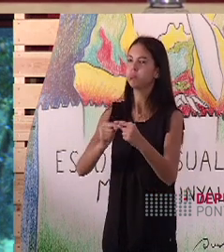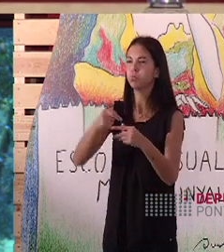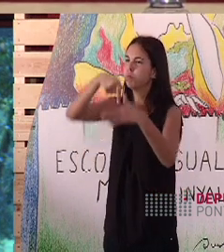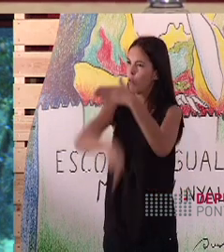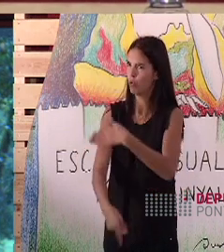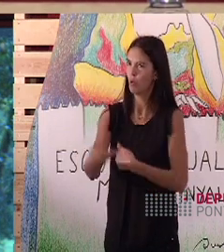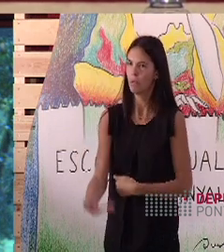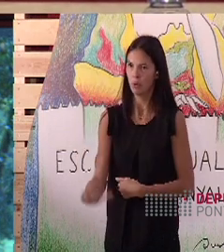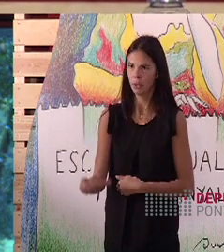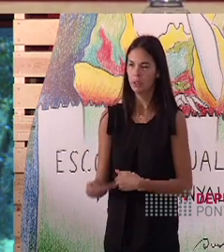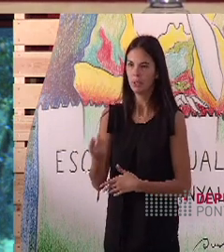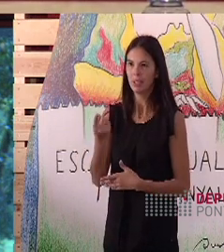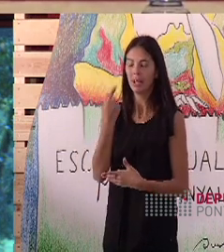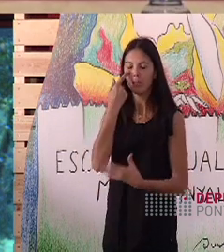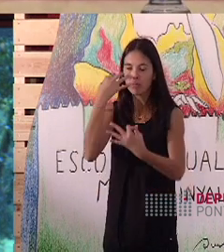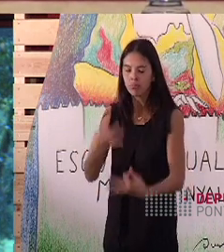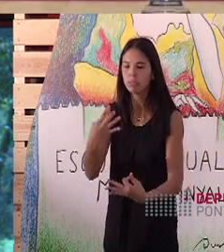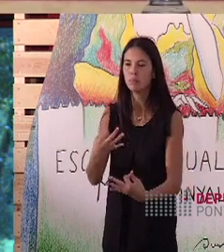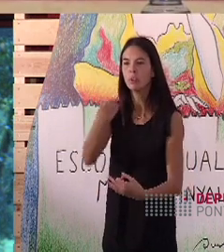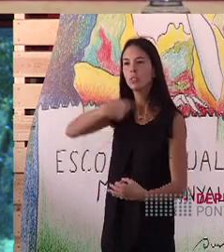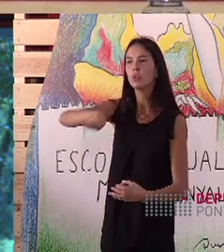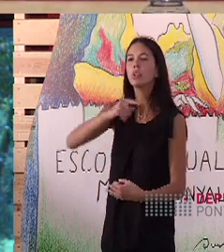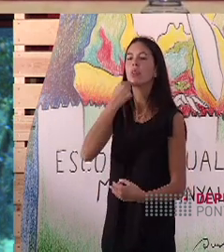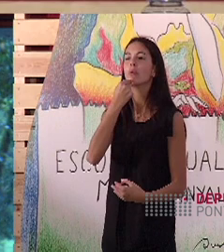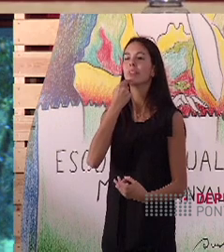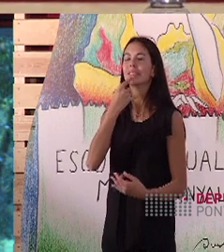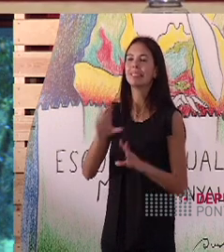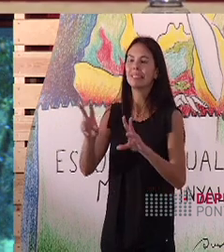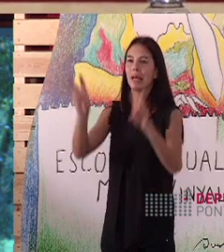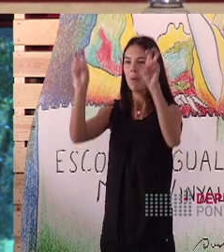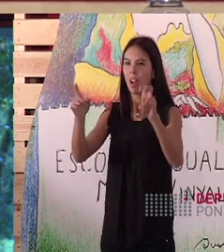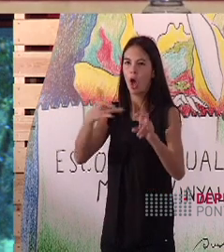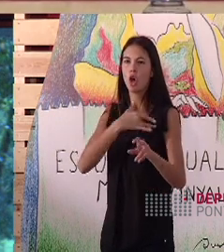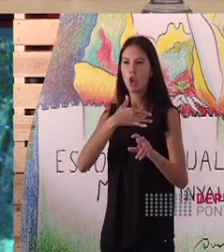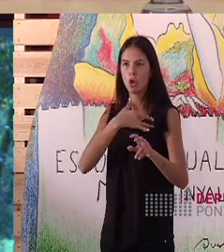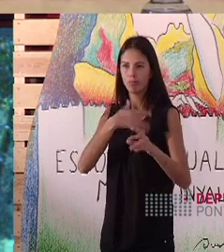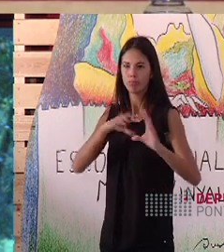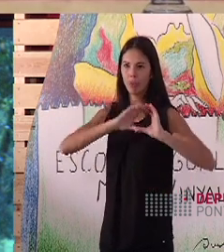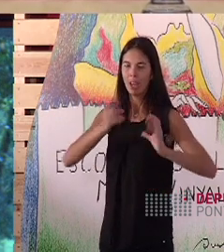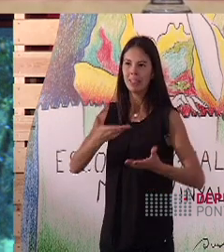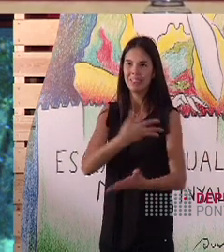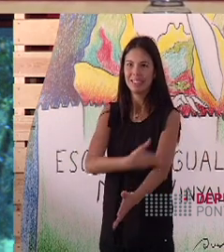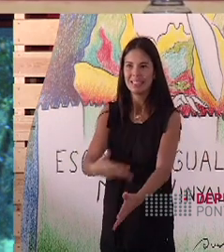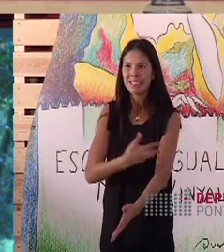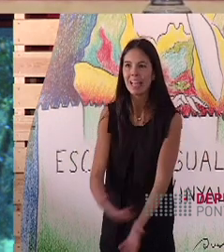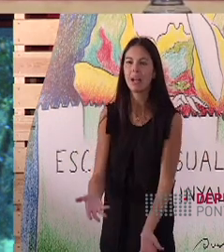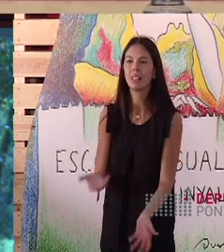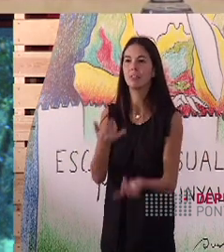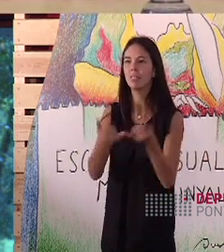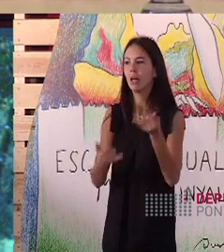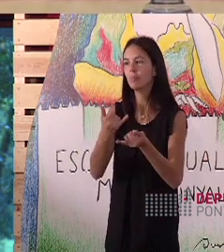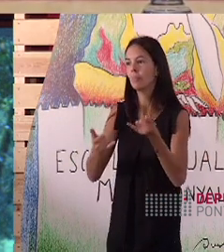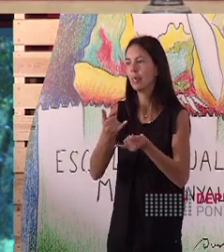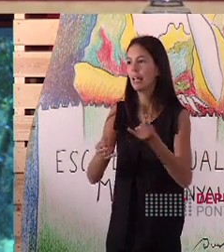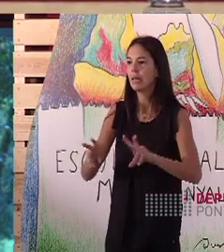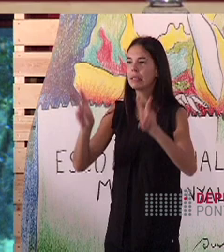profundo. Estamos falando realmente do corazón, da sangue que alimenta o patriarcado.